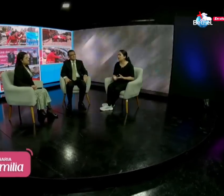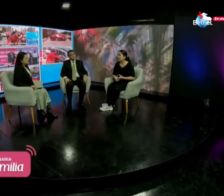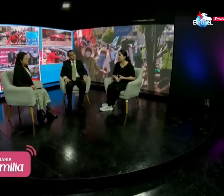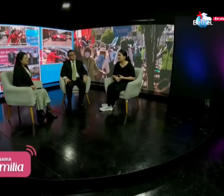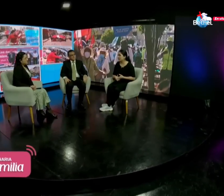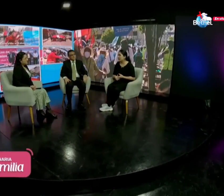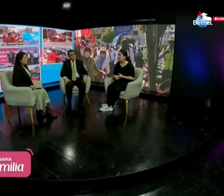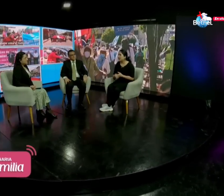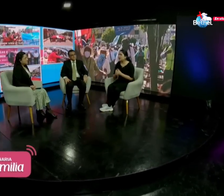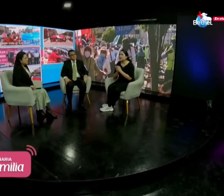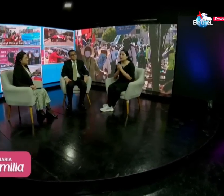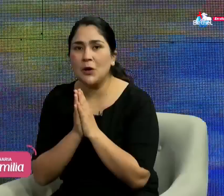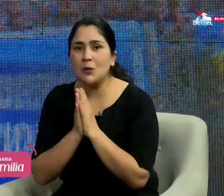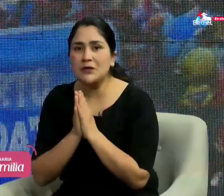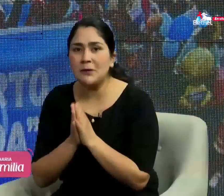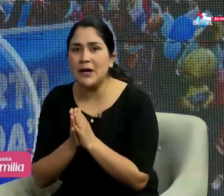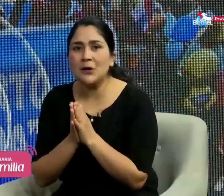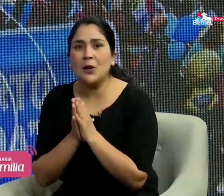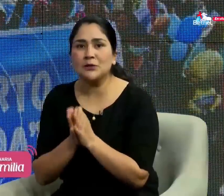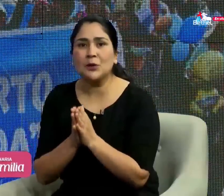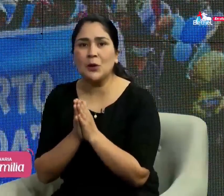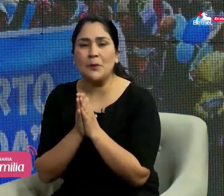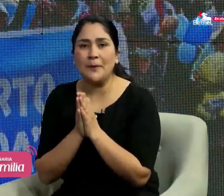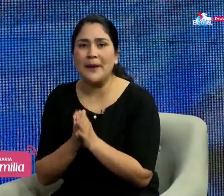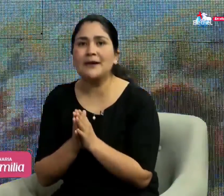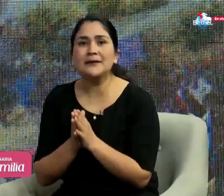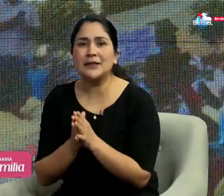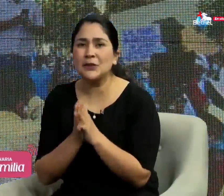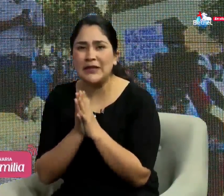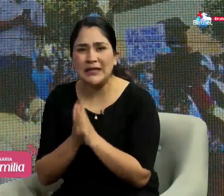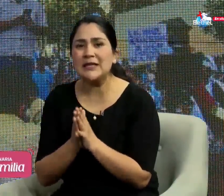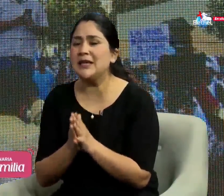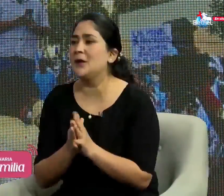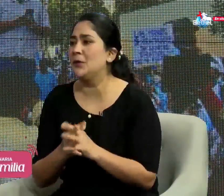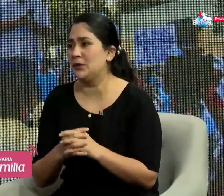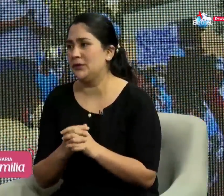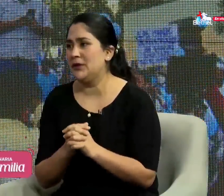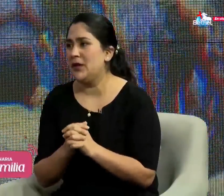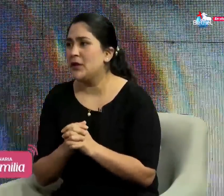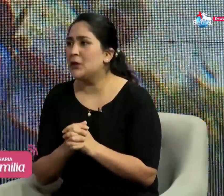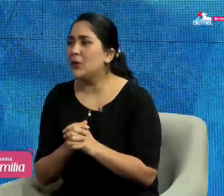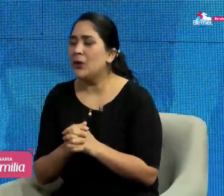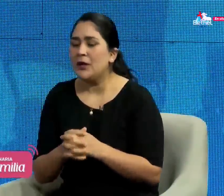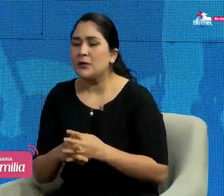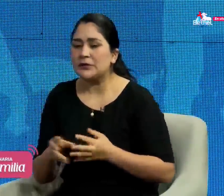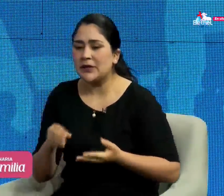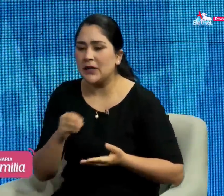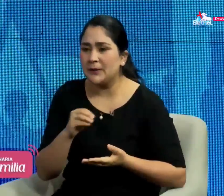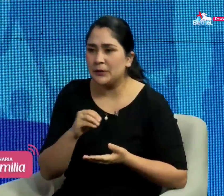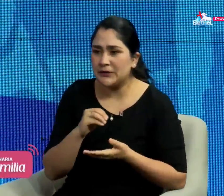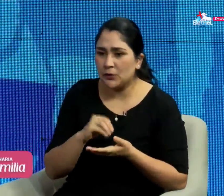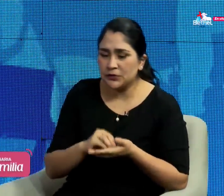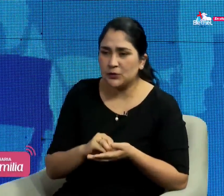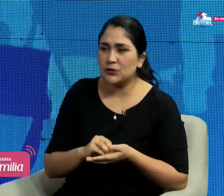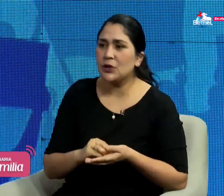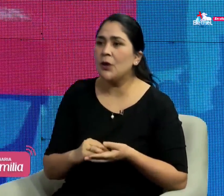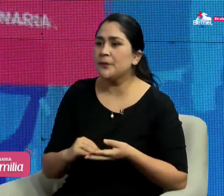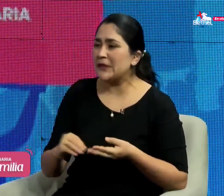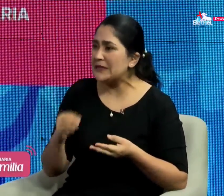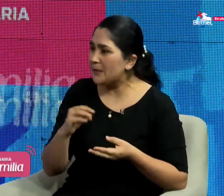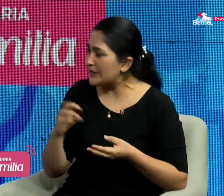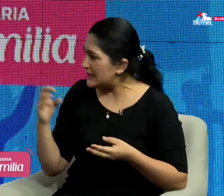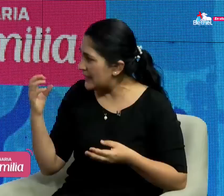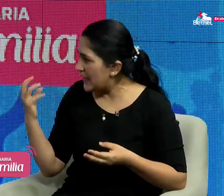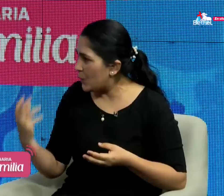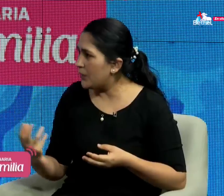dio? Entonces yo hago un llamado a todos los papás que no dejen de dar amor, ¿no? Nuestra constitución,